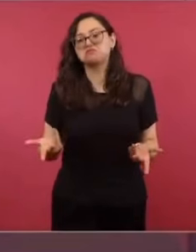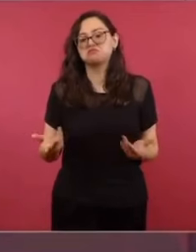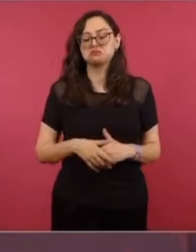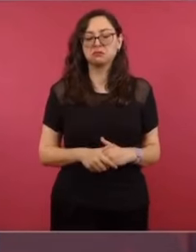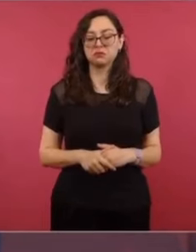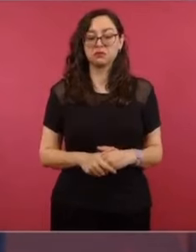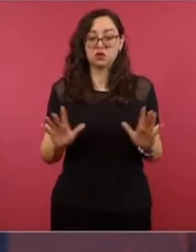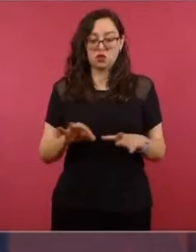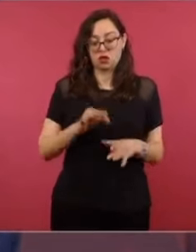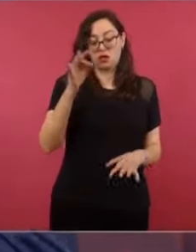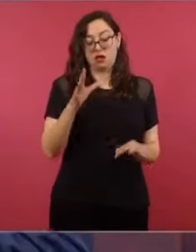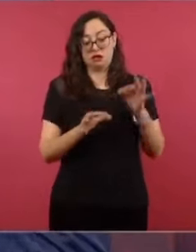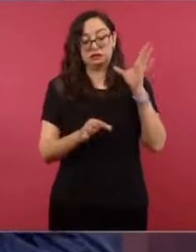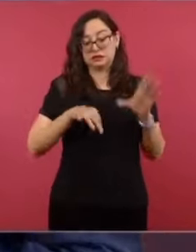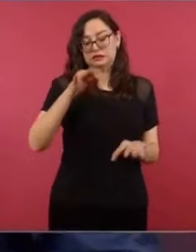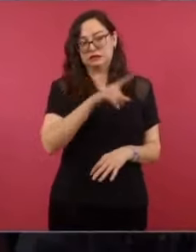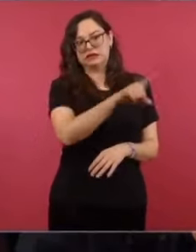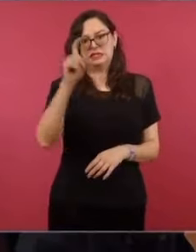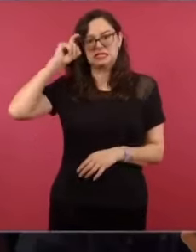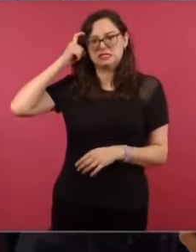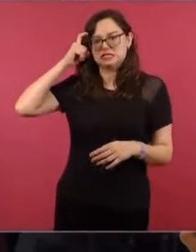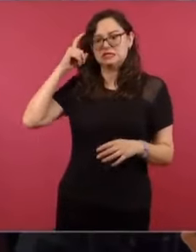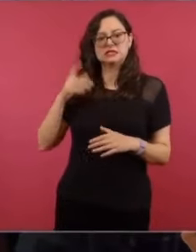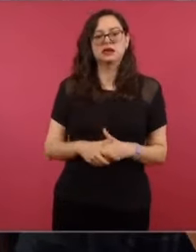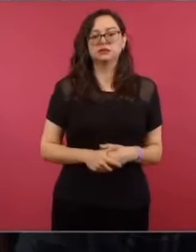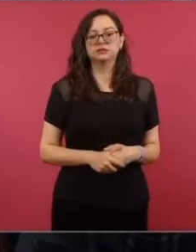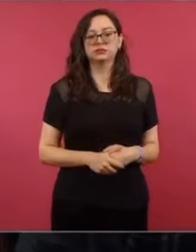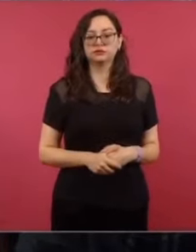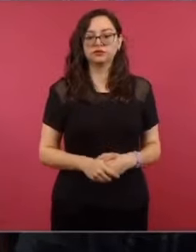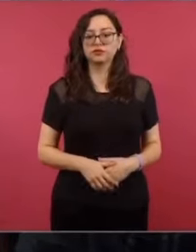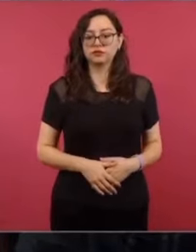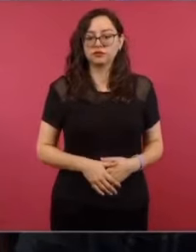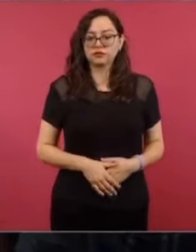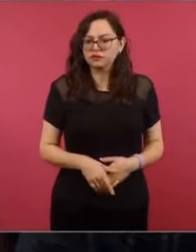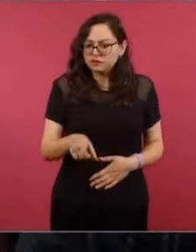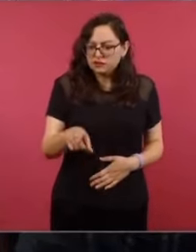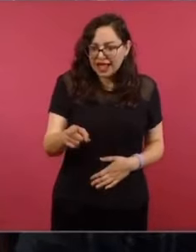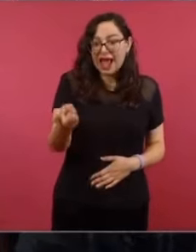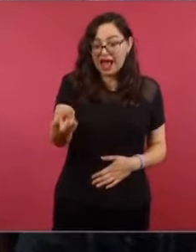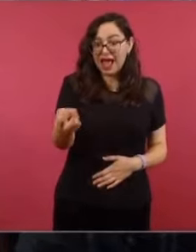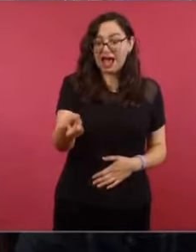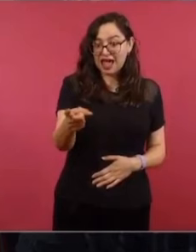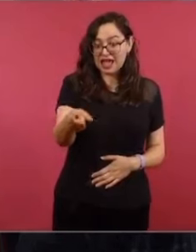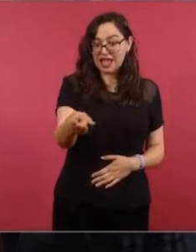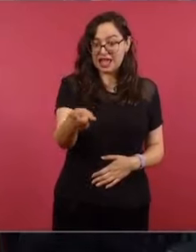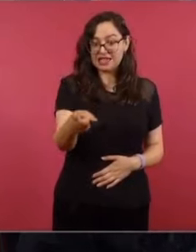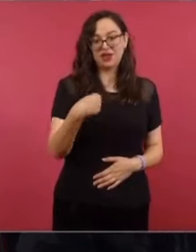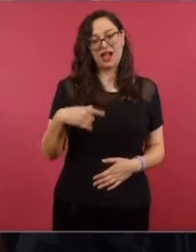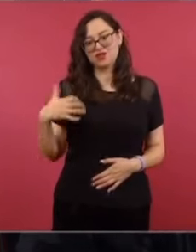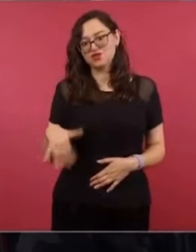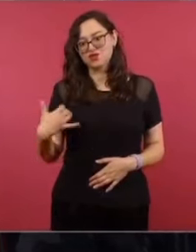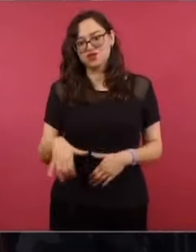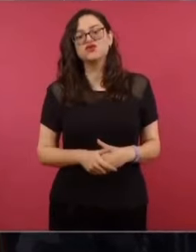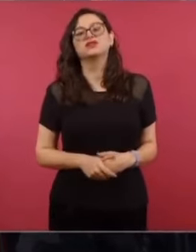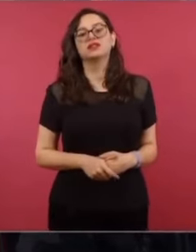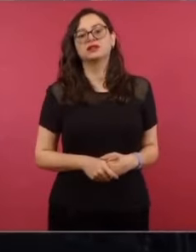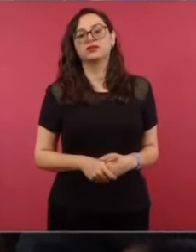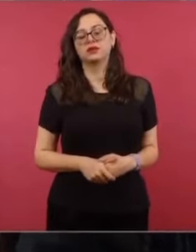Ya no les sigo mostrando eso, que se van a enojar. De esos. De esos. A ver, pásalo. Ya me rayé.